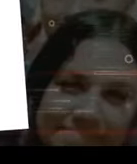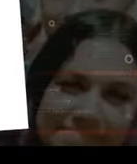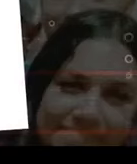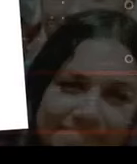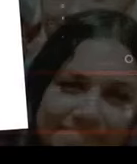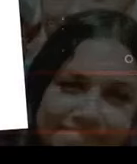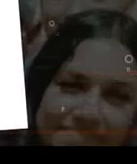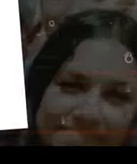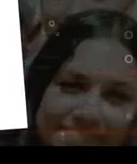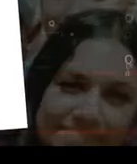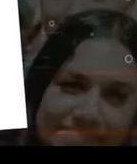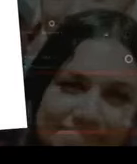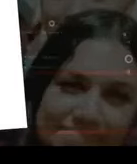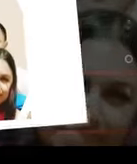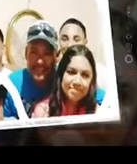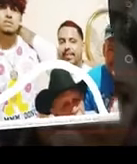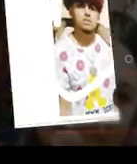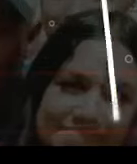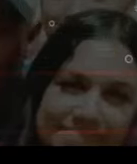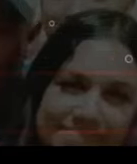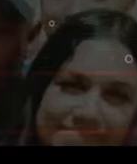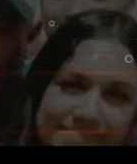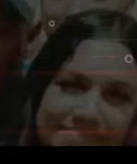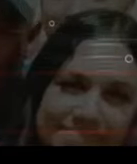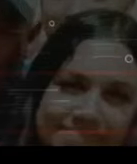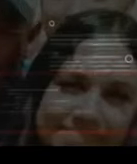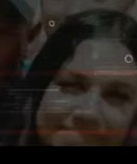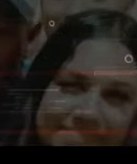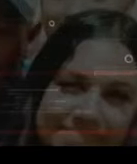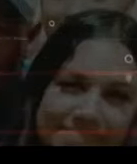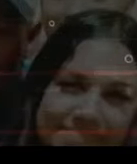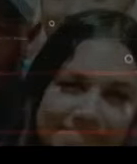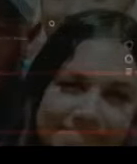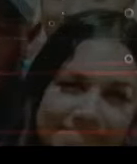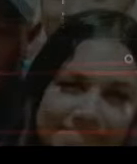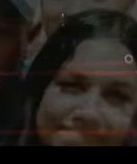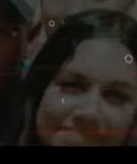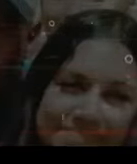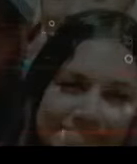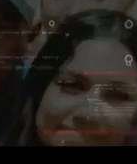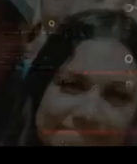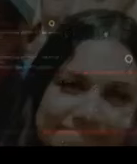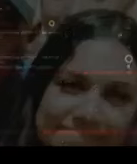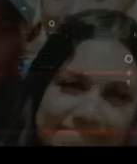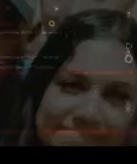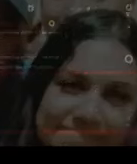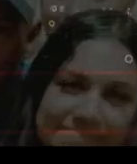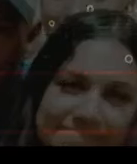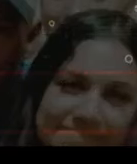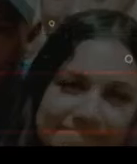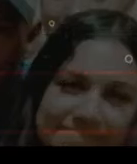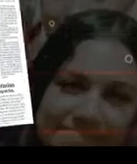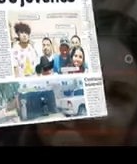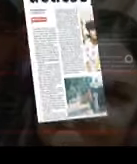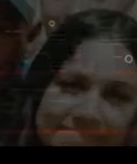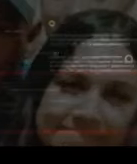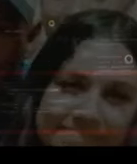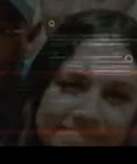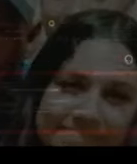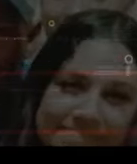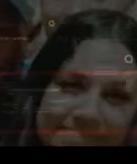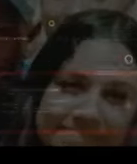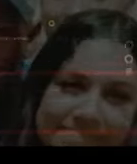autoridades ni testimonios de familiares y como única prueba de la falsa desaparición un par de fotografías de los